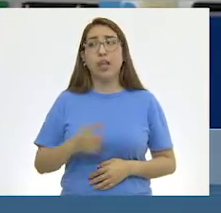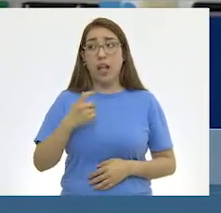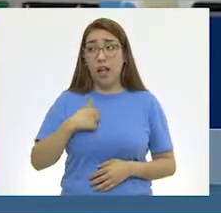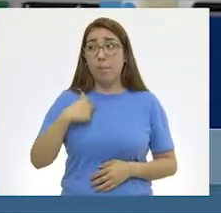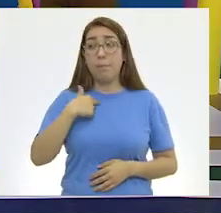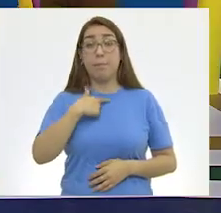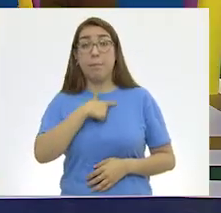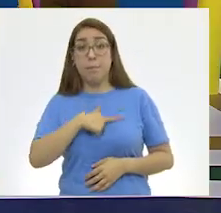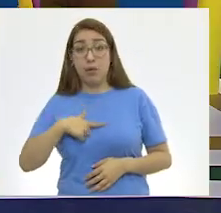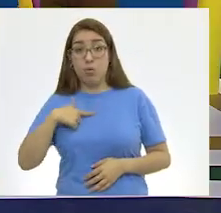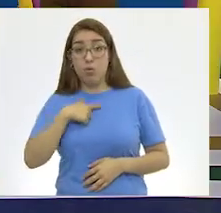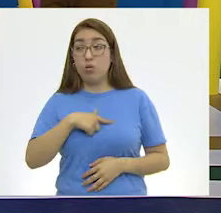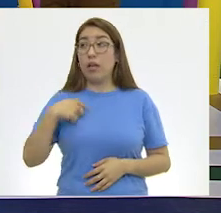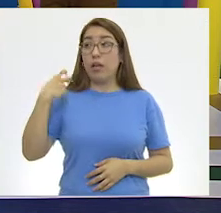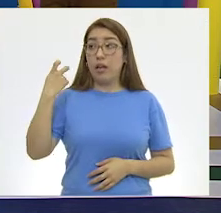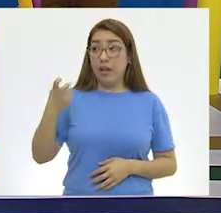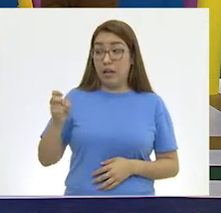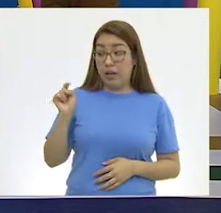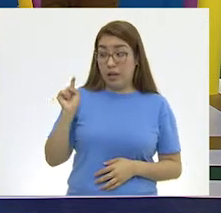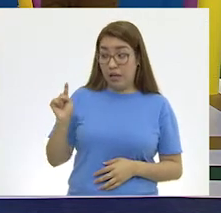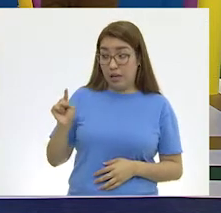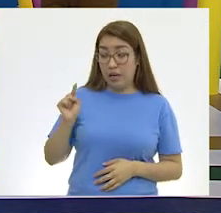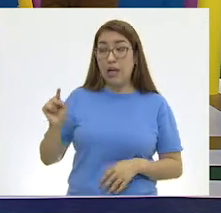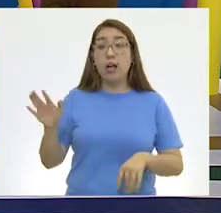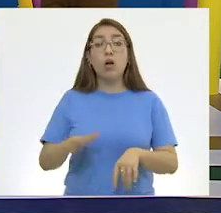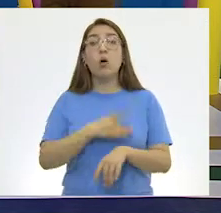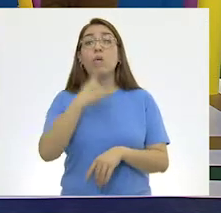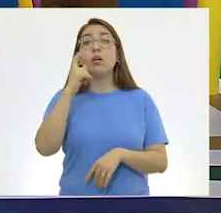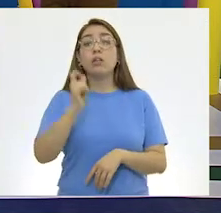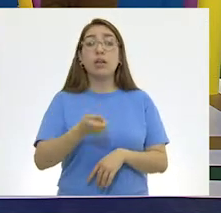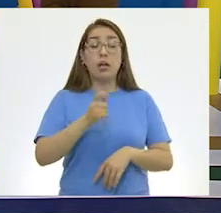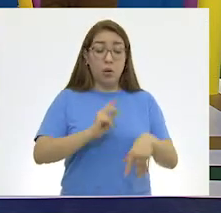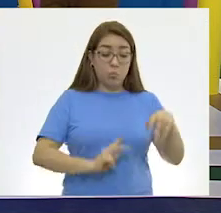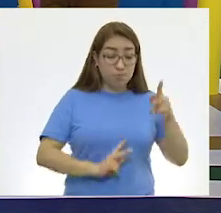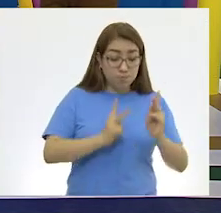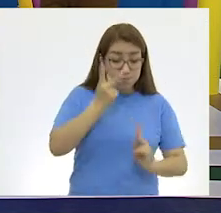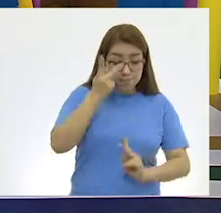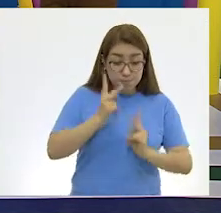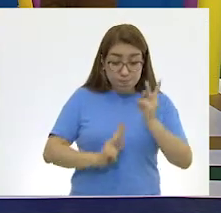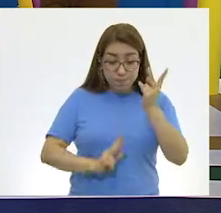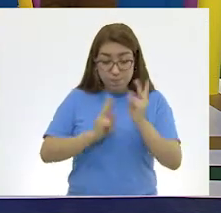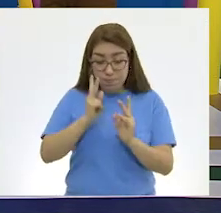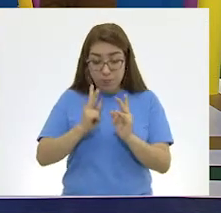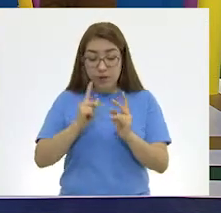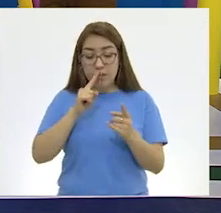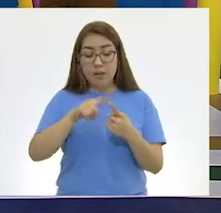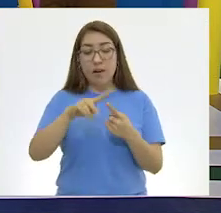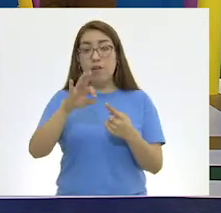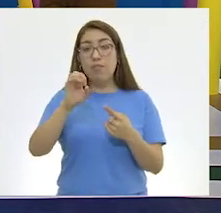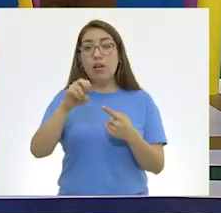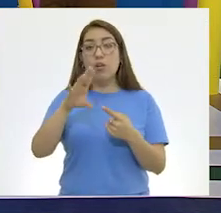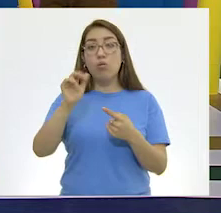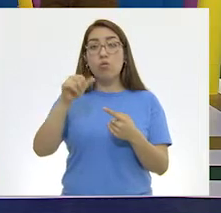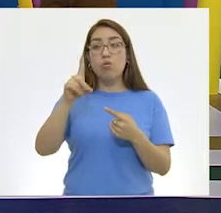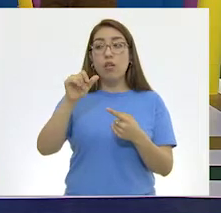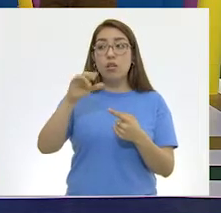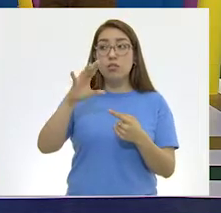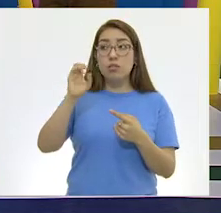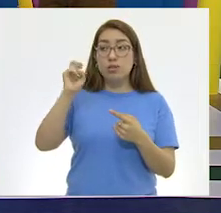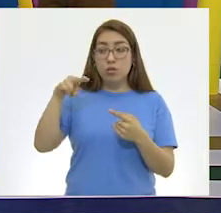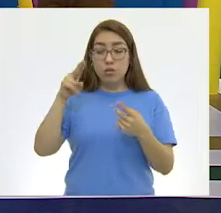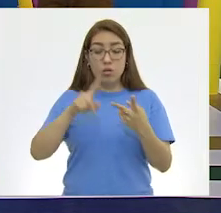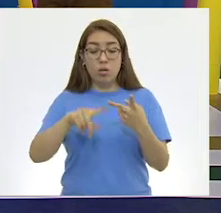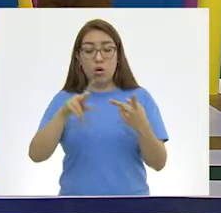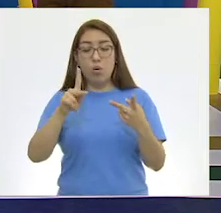me gusta esa de ahí porque habla de la fecundación y de la polinización. Y creo que